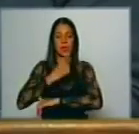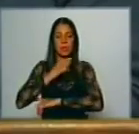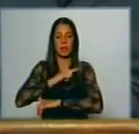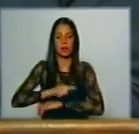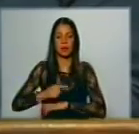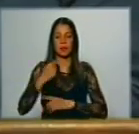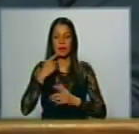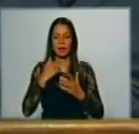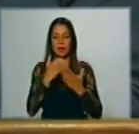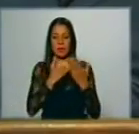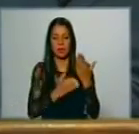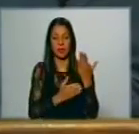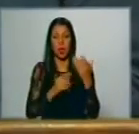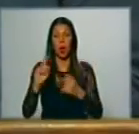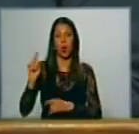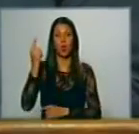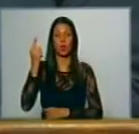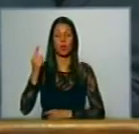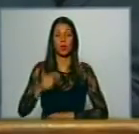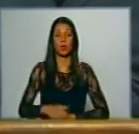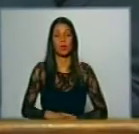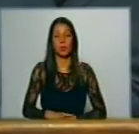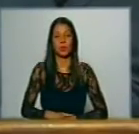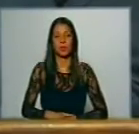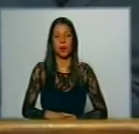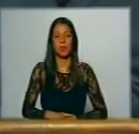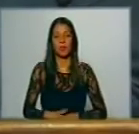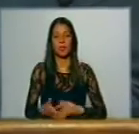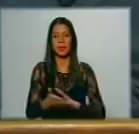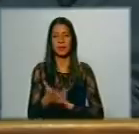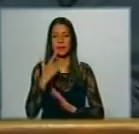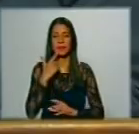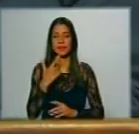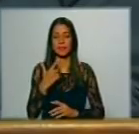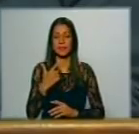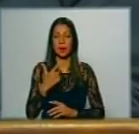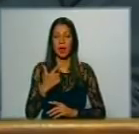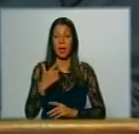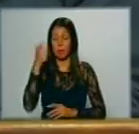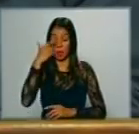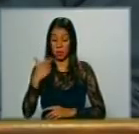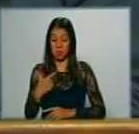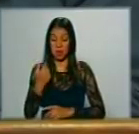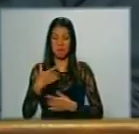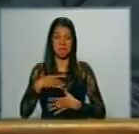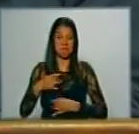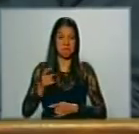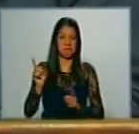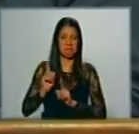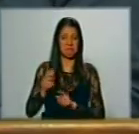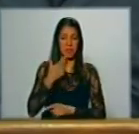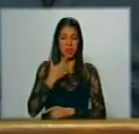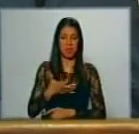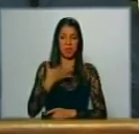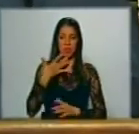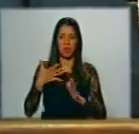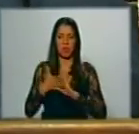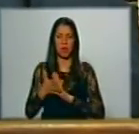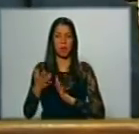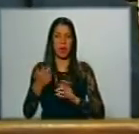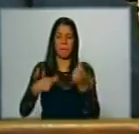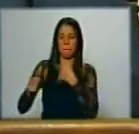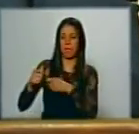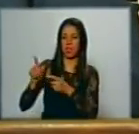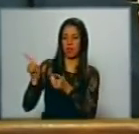requisitos. 1. Estar completamente desinteresados en la promoción de causas